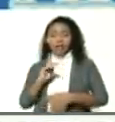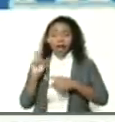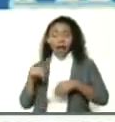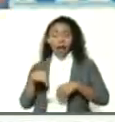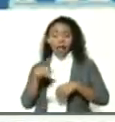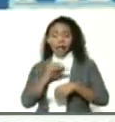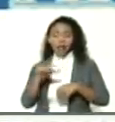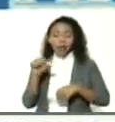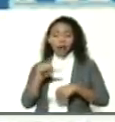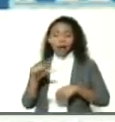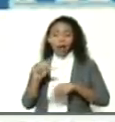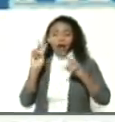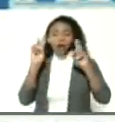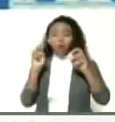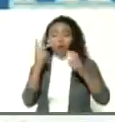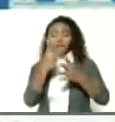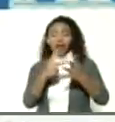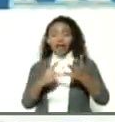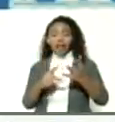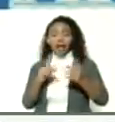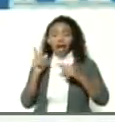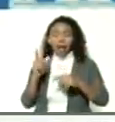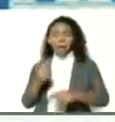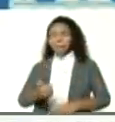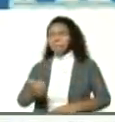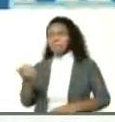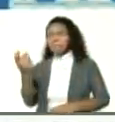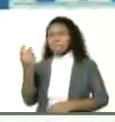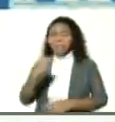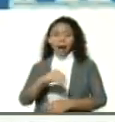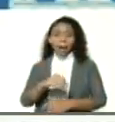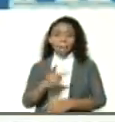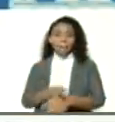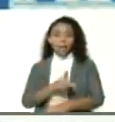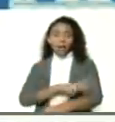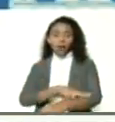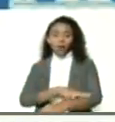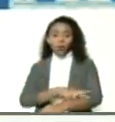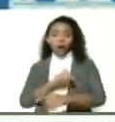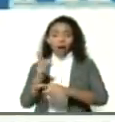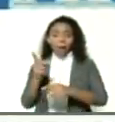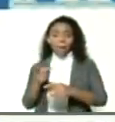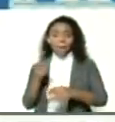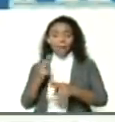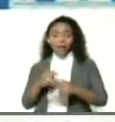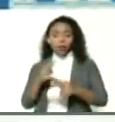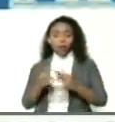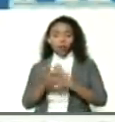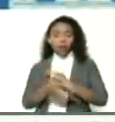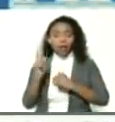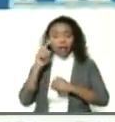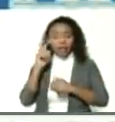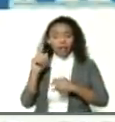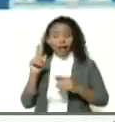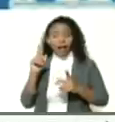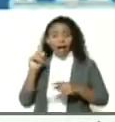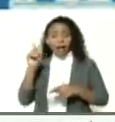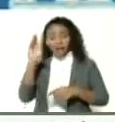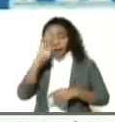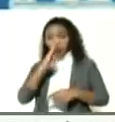anunciado aparición de nuevas variantes, aún más peligrosas. ¿Cómo tiene sumido al pueblo de